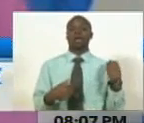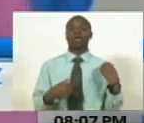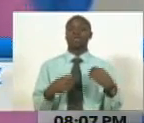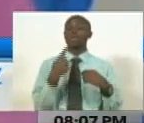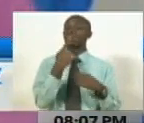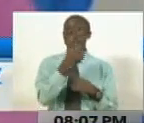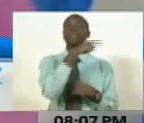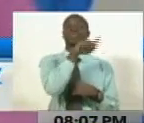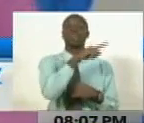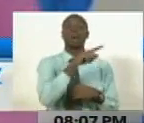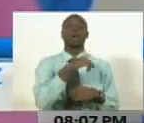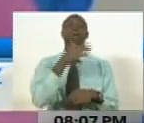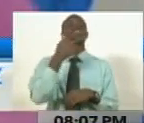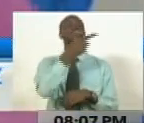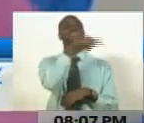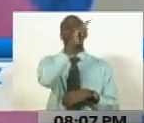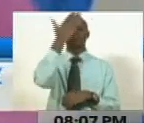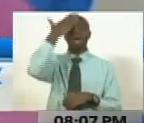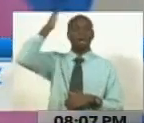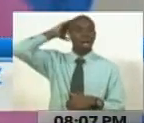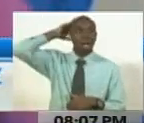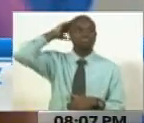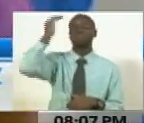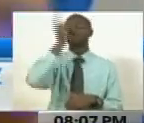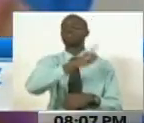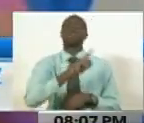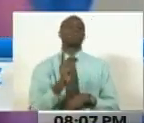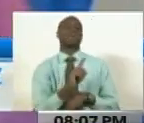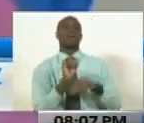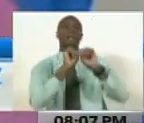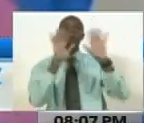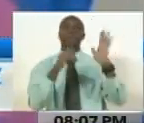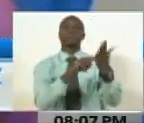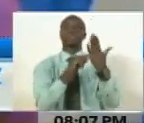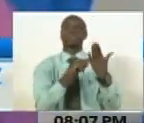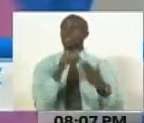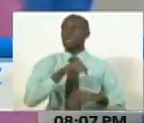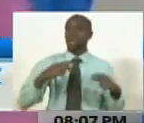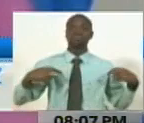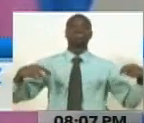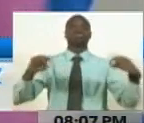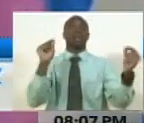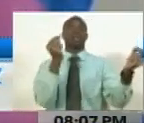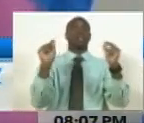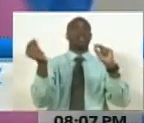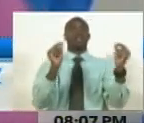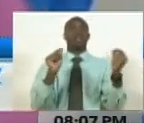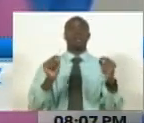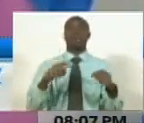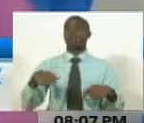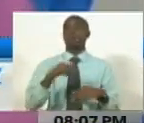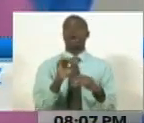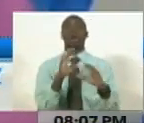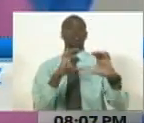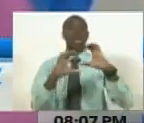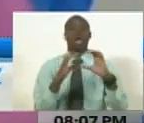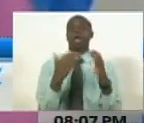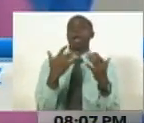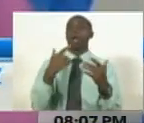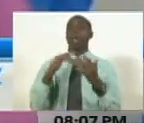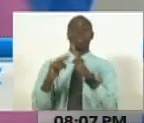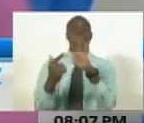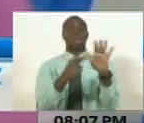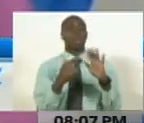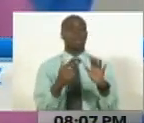dejen la hipocresía. Si realmente de este foro y de comunicación